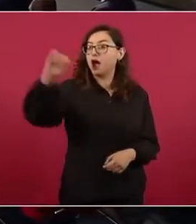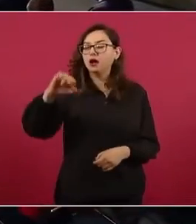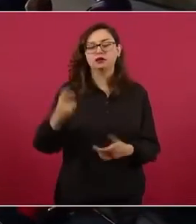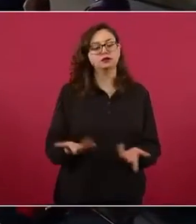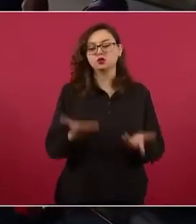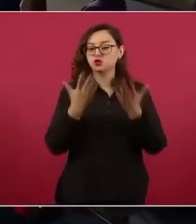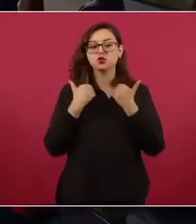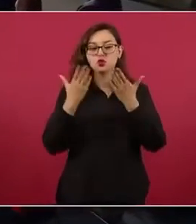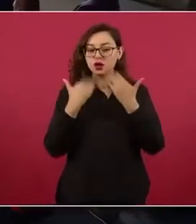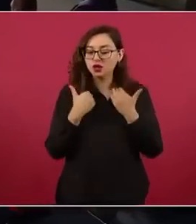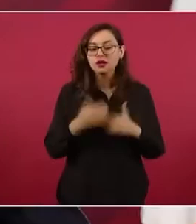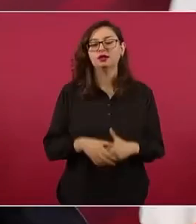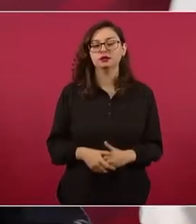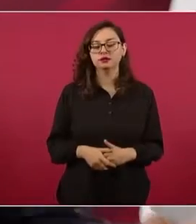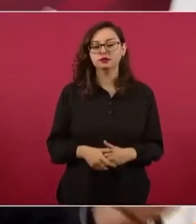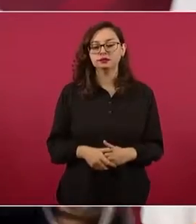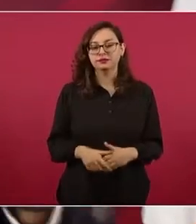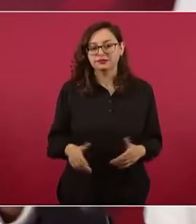¿Listo? Antes